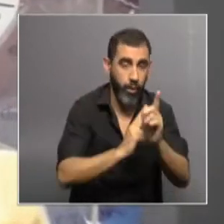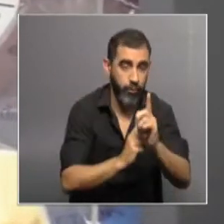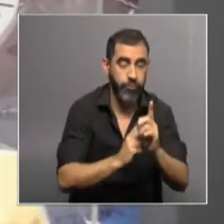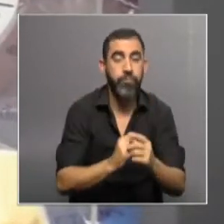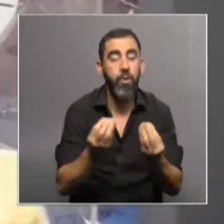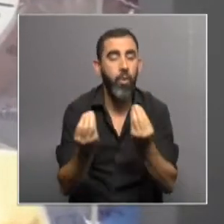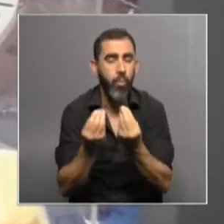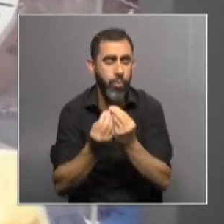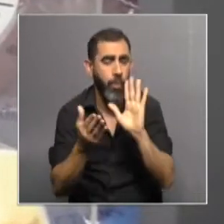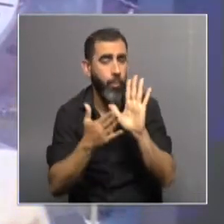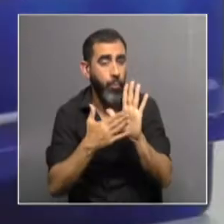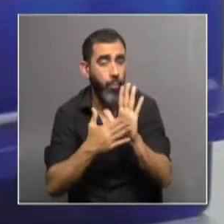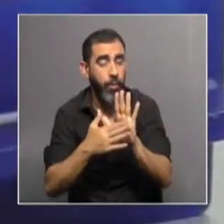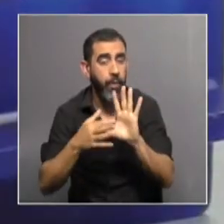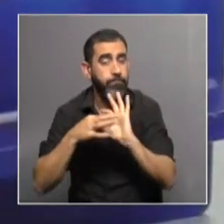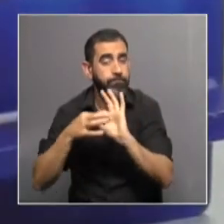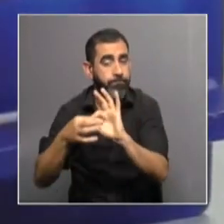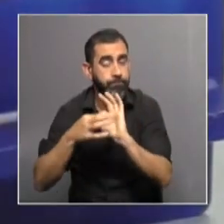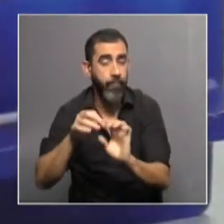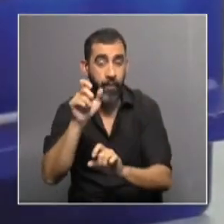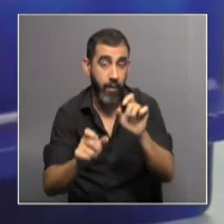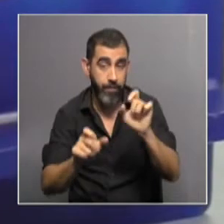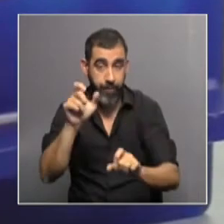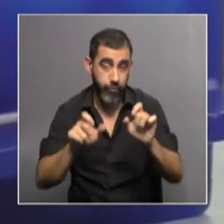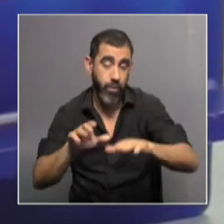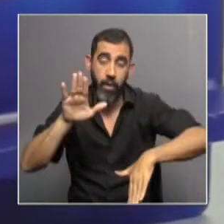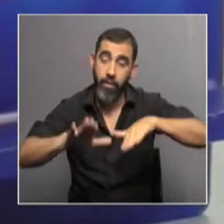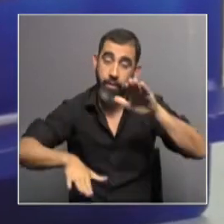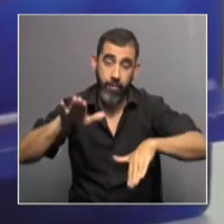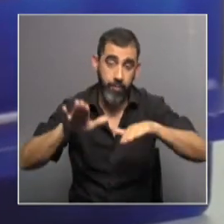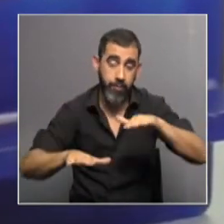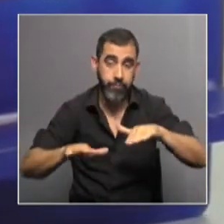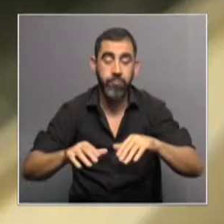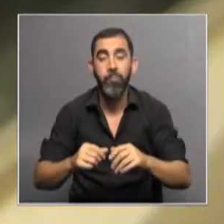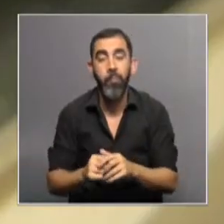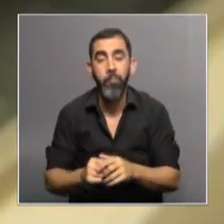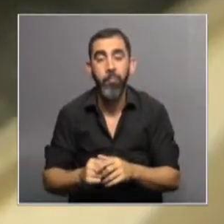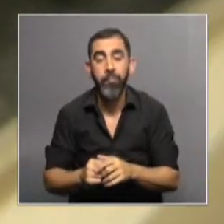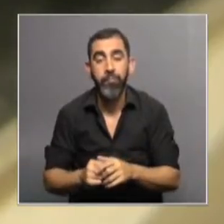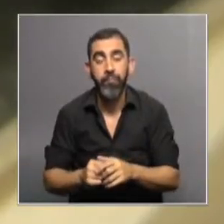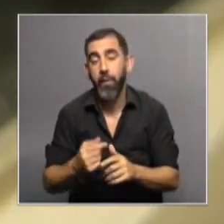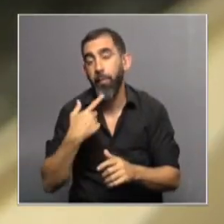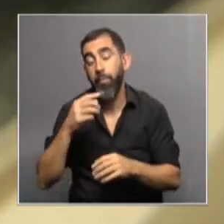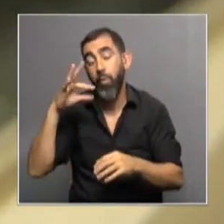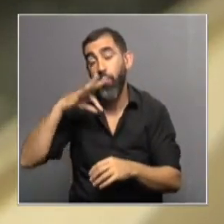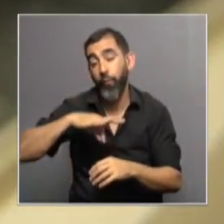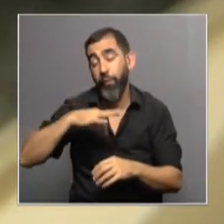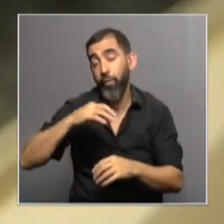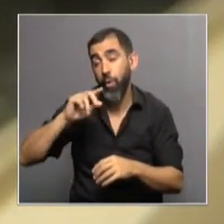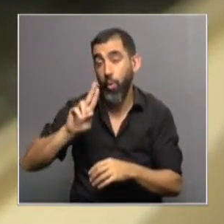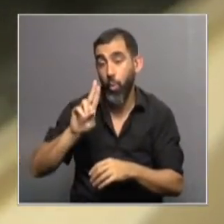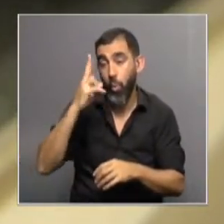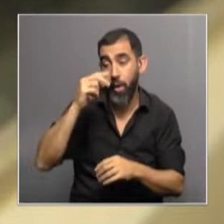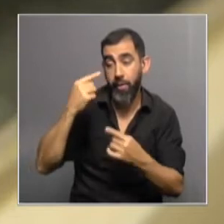ensayos son dependientes de la población o sea una variante no tiene el mismo significado en Japón que lo que tiene acá